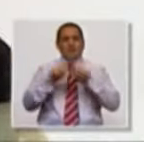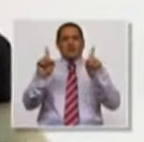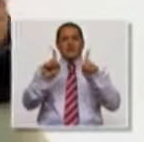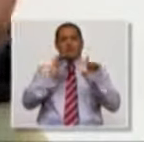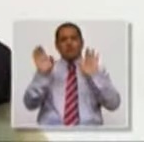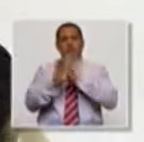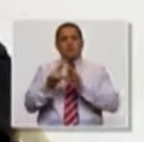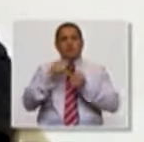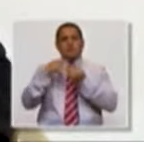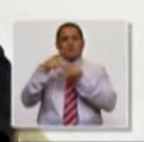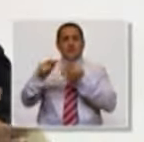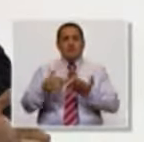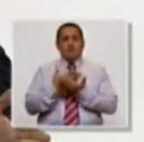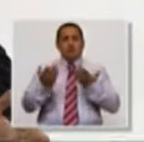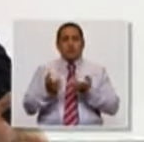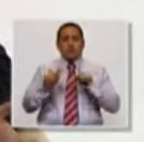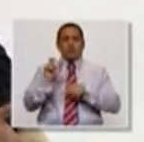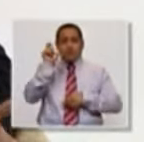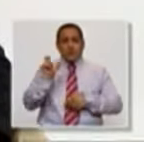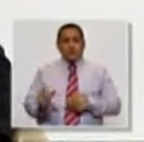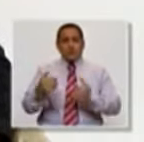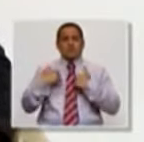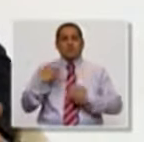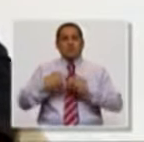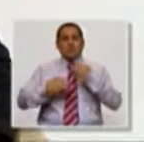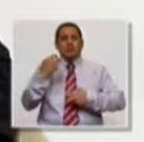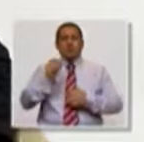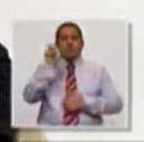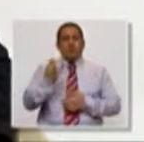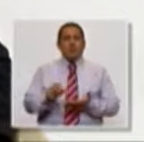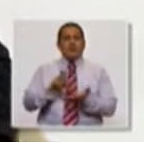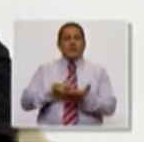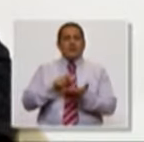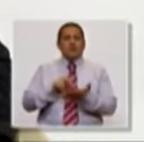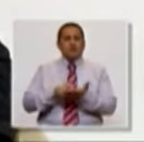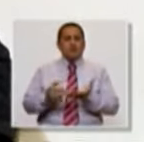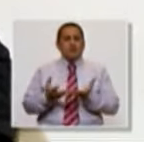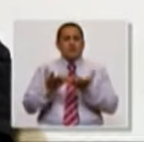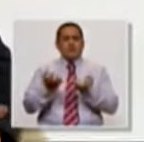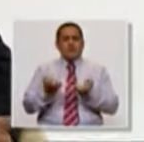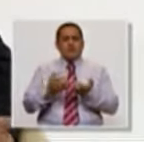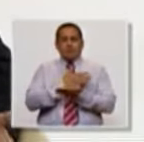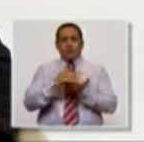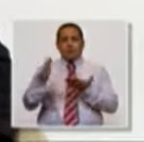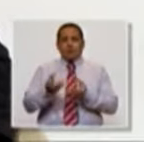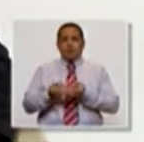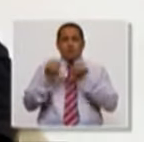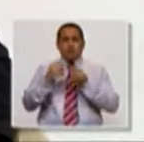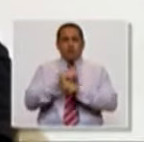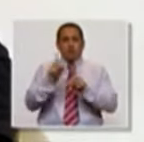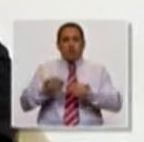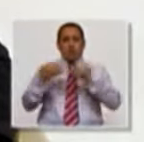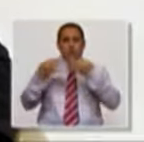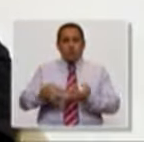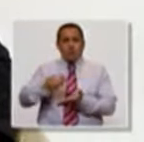distinta a los demás casos. Cuando uno, por ejemplo, tiene un problema con el inquilino y quiere retirarlo porque no ha cumplido